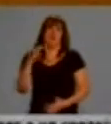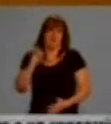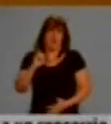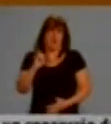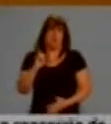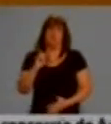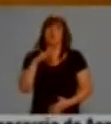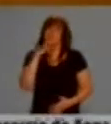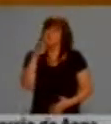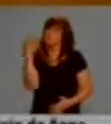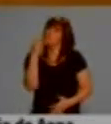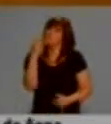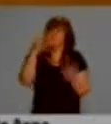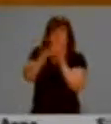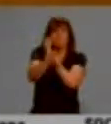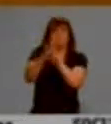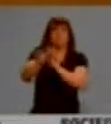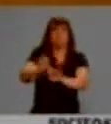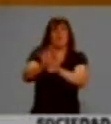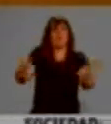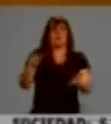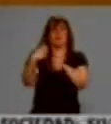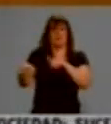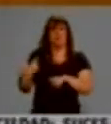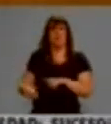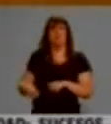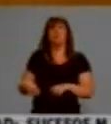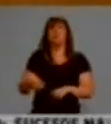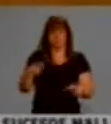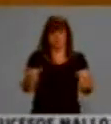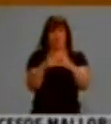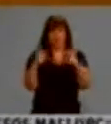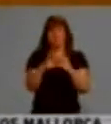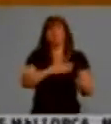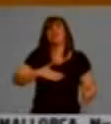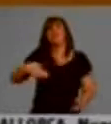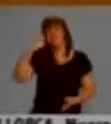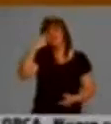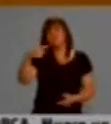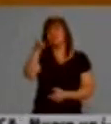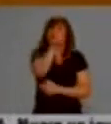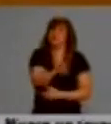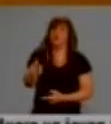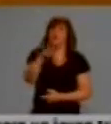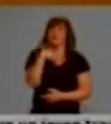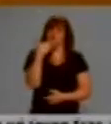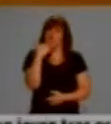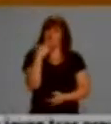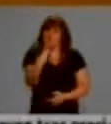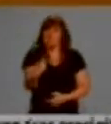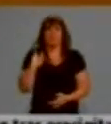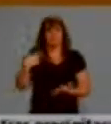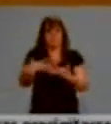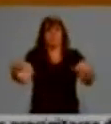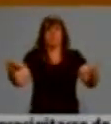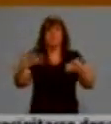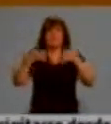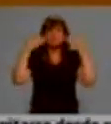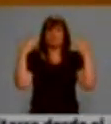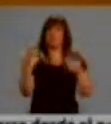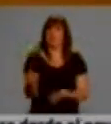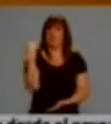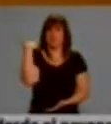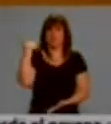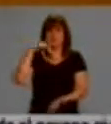tanto, que aclare cosas, cosas que los ciudadanos quieren saber. Repito algo que se dijo, y lo repito textualmente, ayer